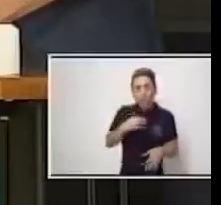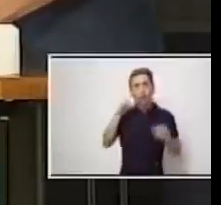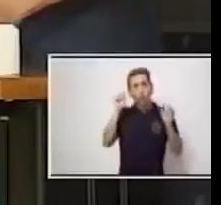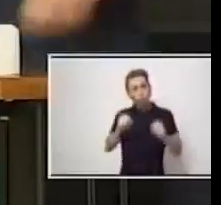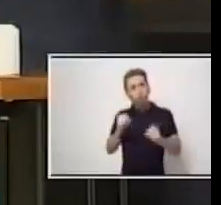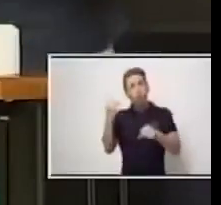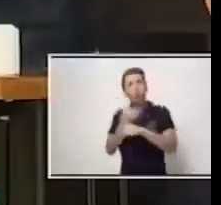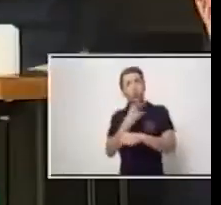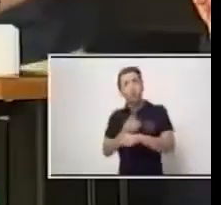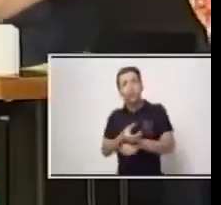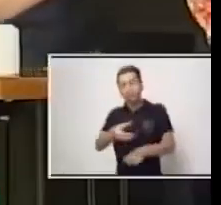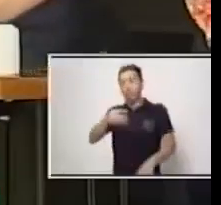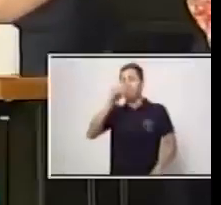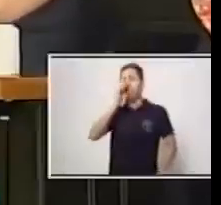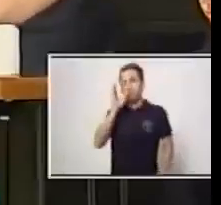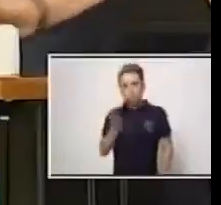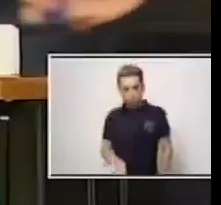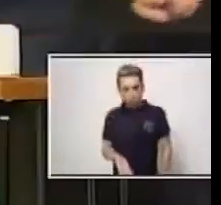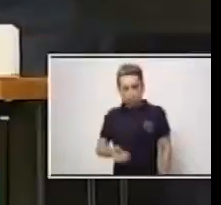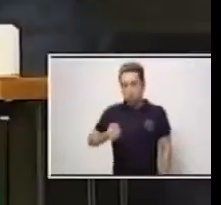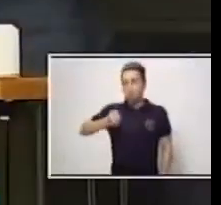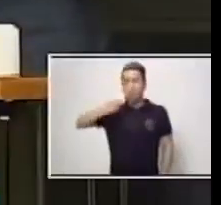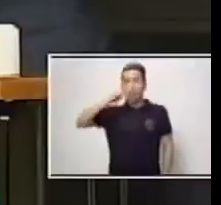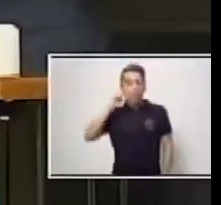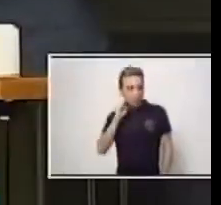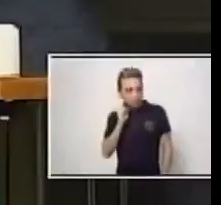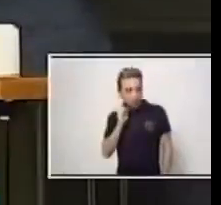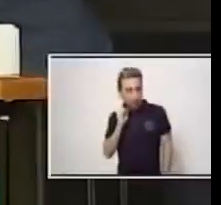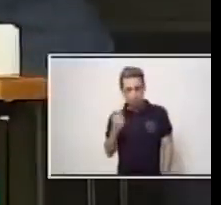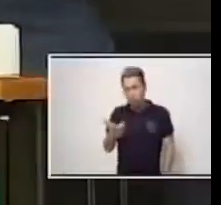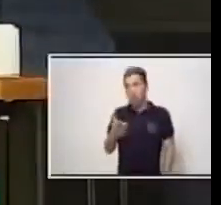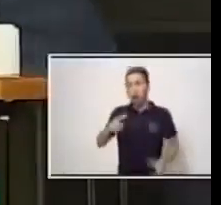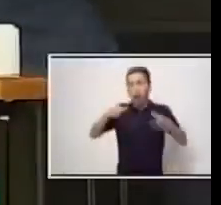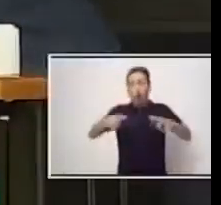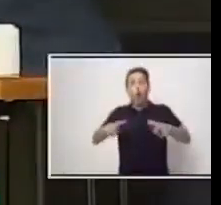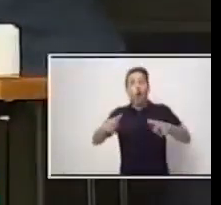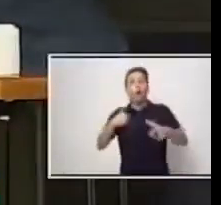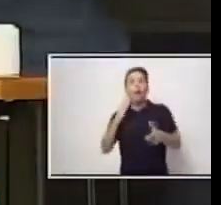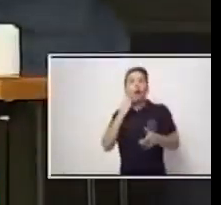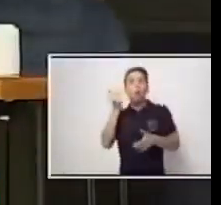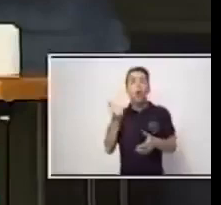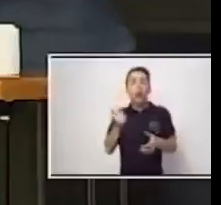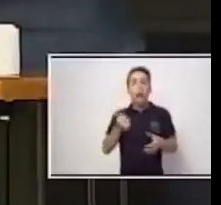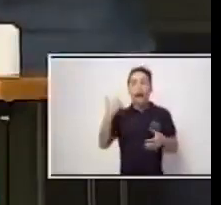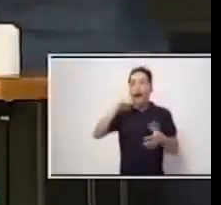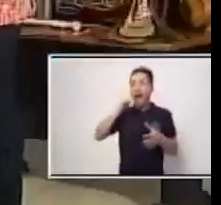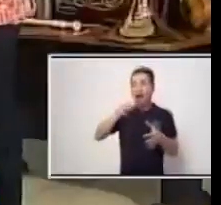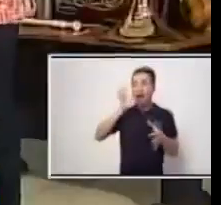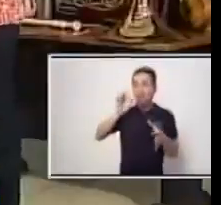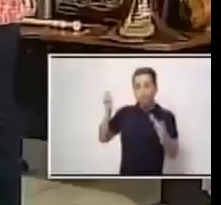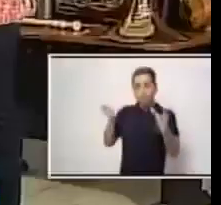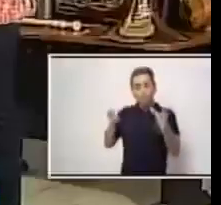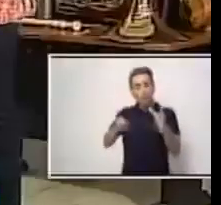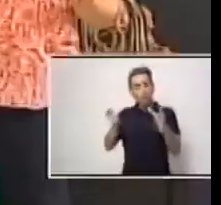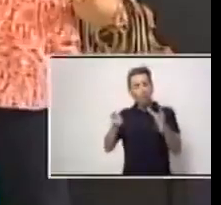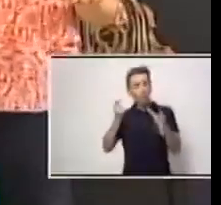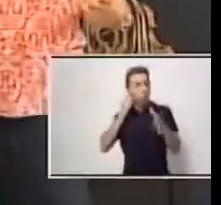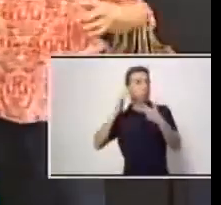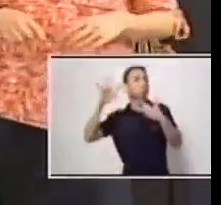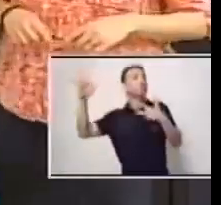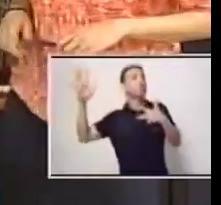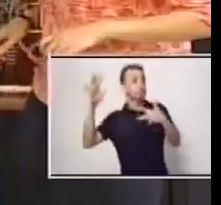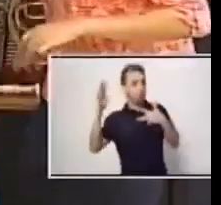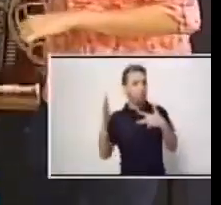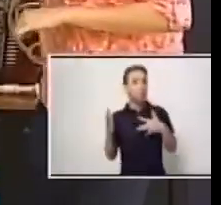usar es un vaso, una taza, la olla de la abuelita, la cafetera, pues cualquier cosa que nos ayude y suene, ¿no? Exactamente,